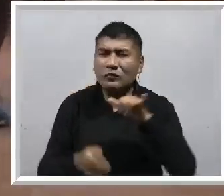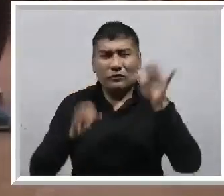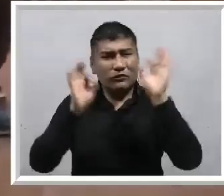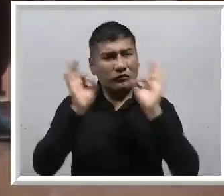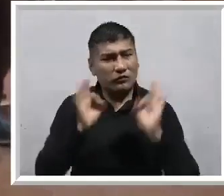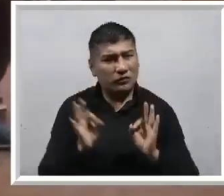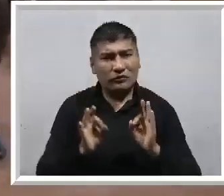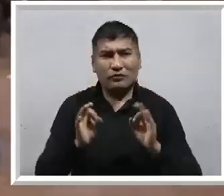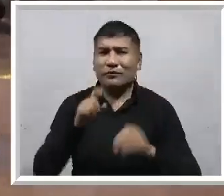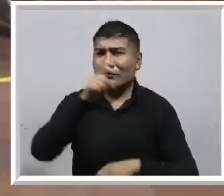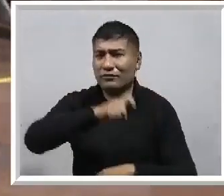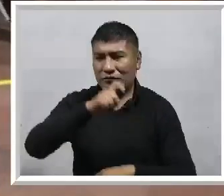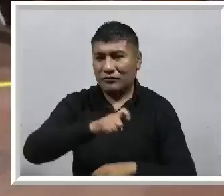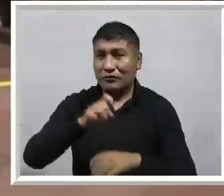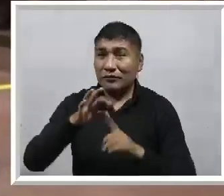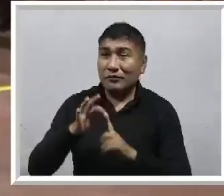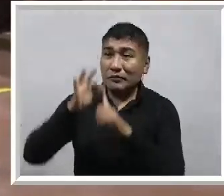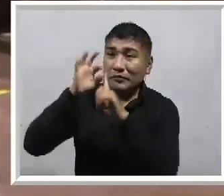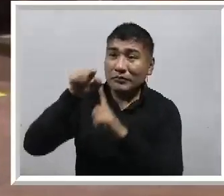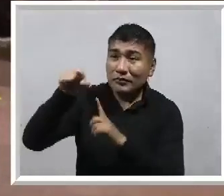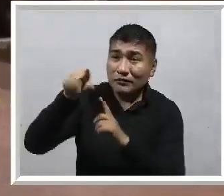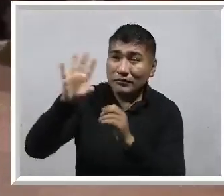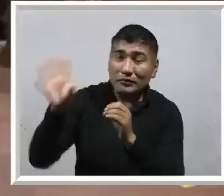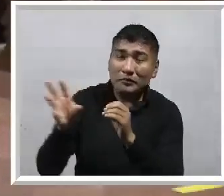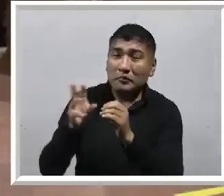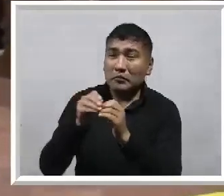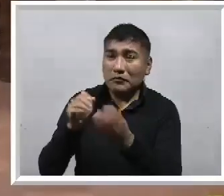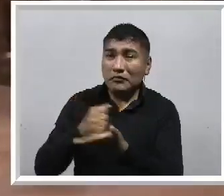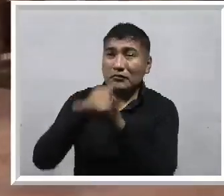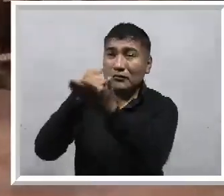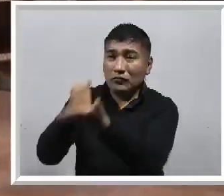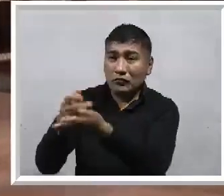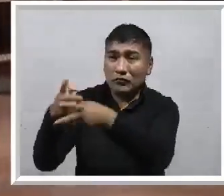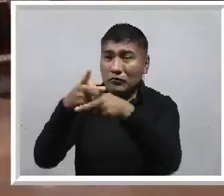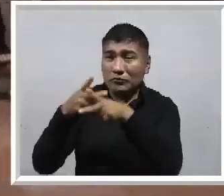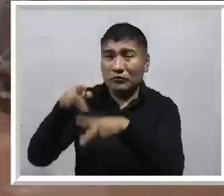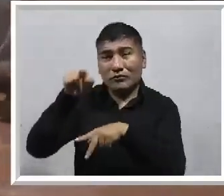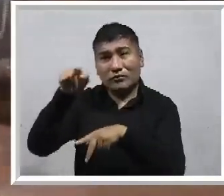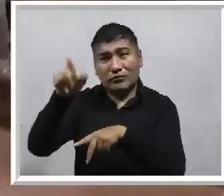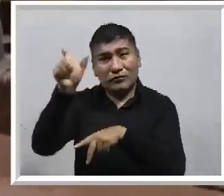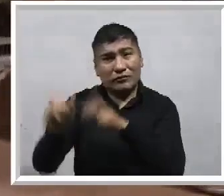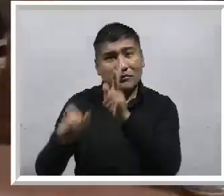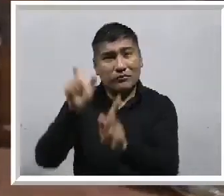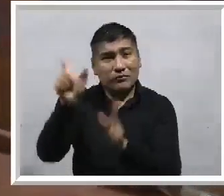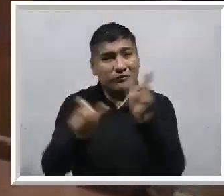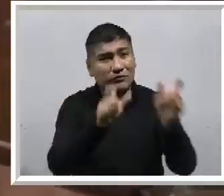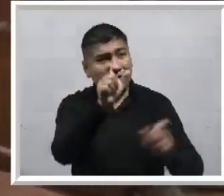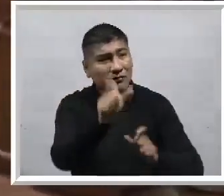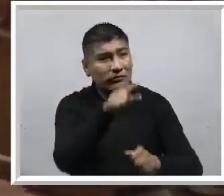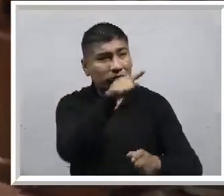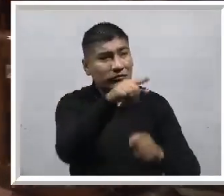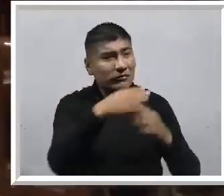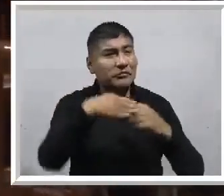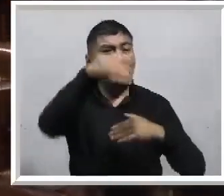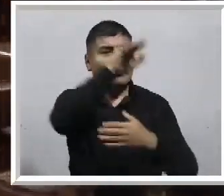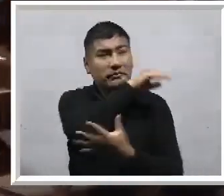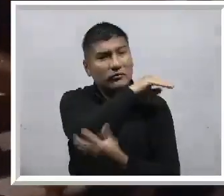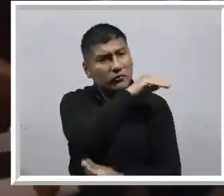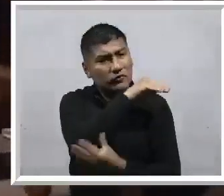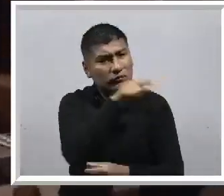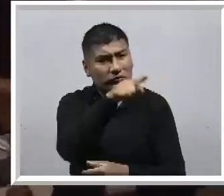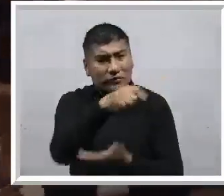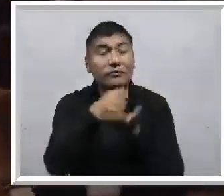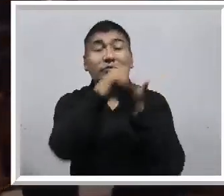y en especial los más necesitados en especial los más pobres nos dice el